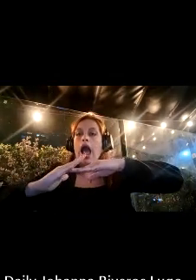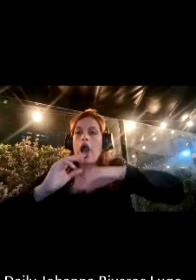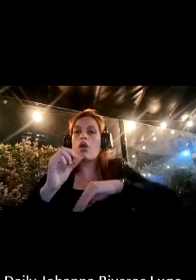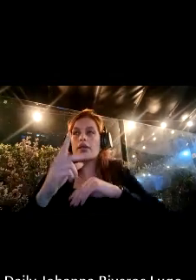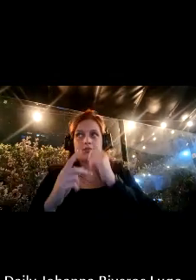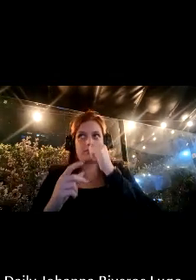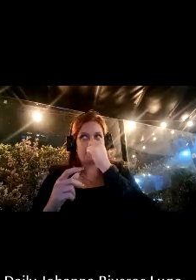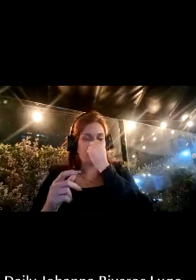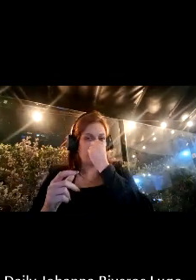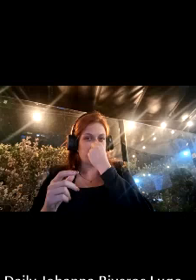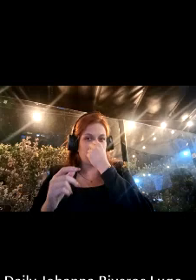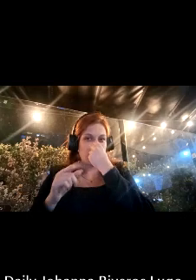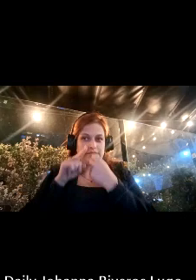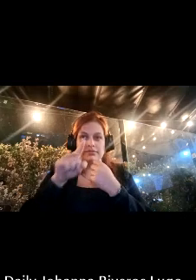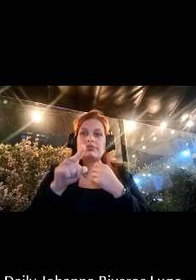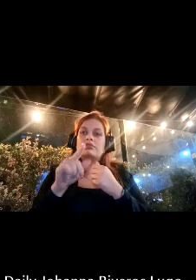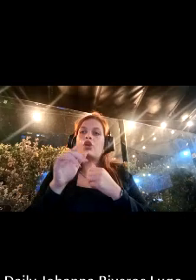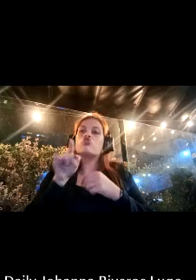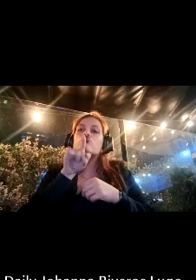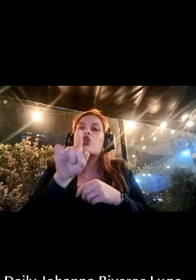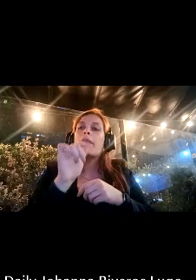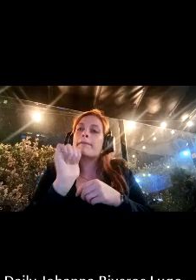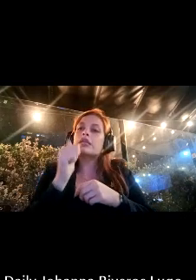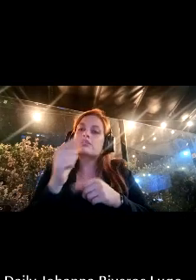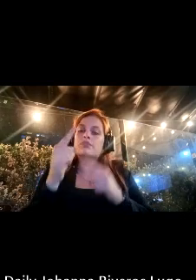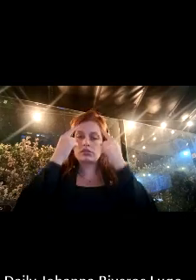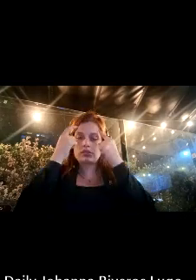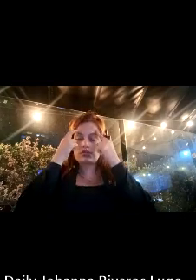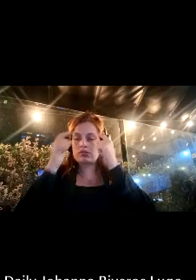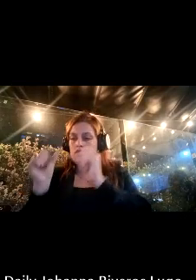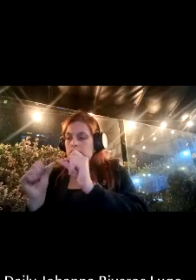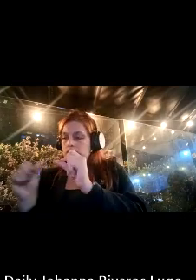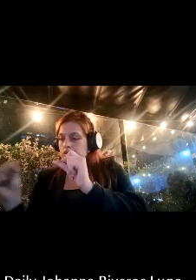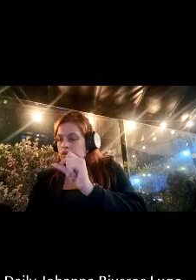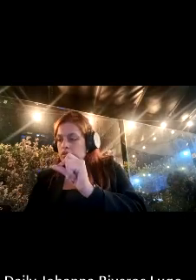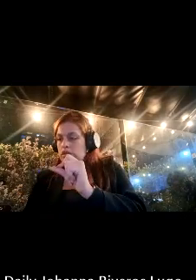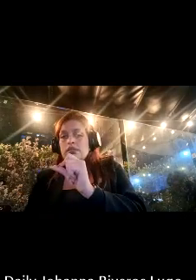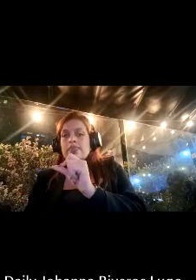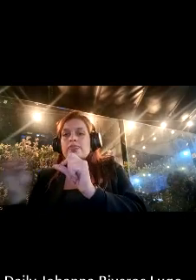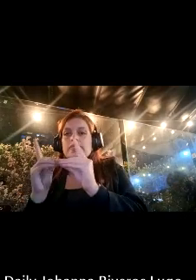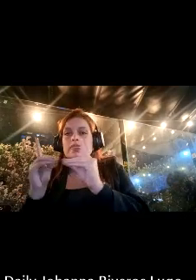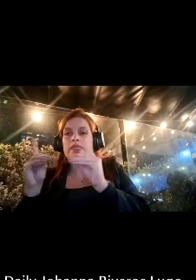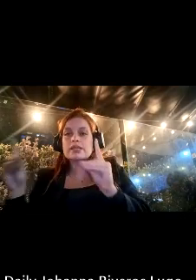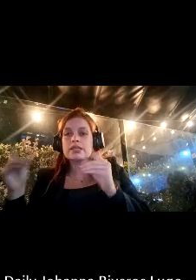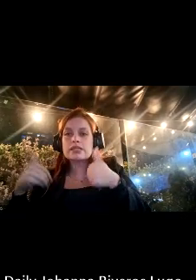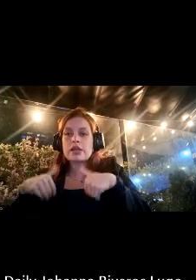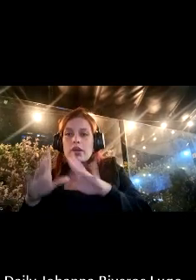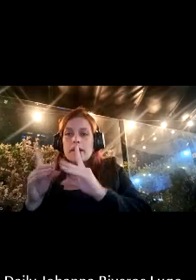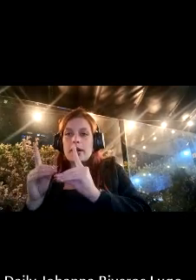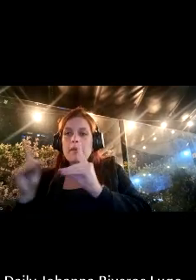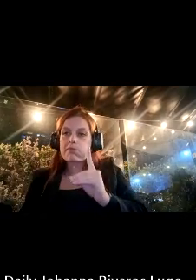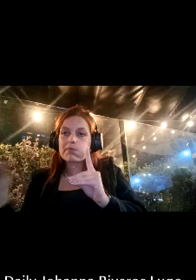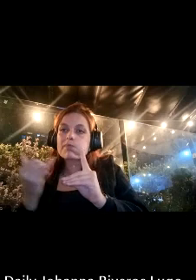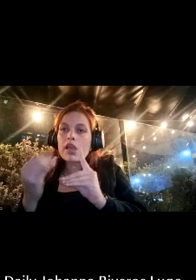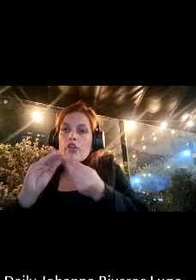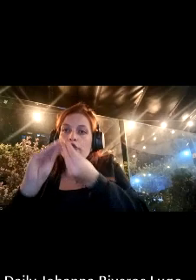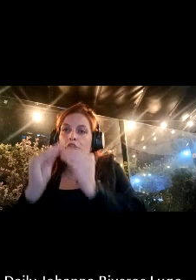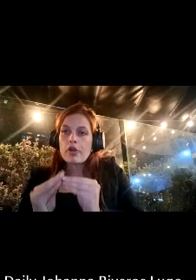Marque una distancia fija en la base de la rampa o al final de la misma para medir